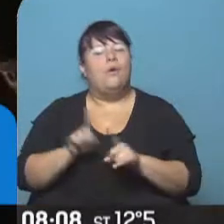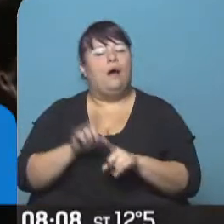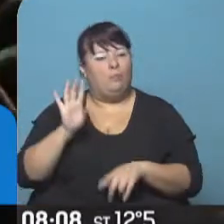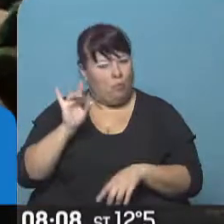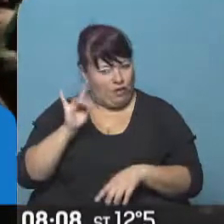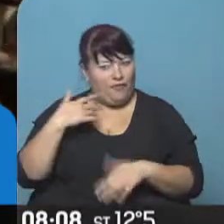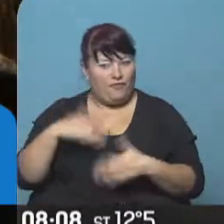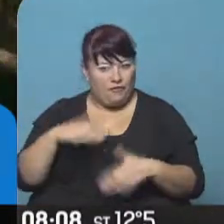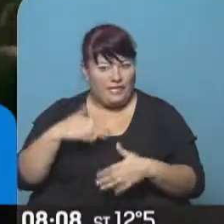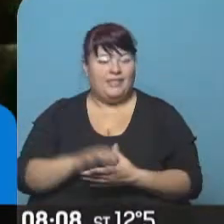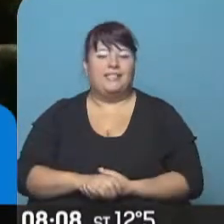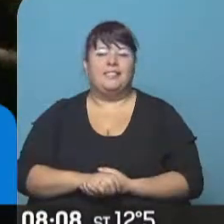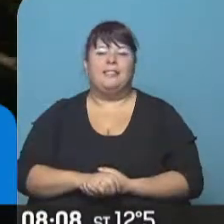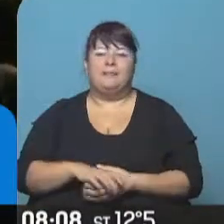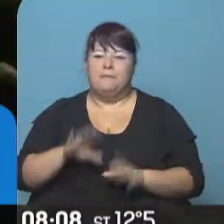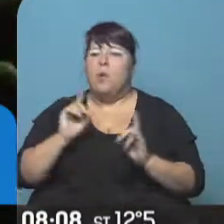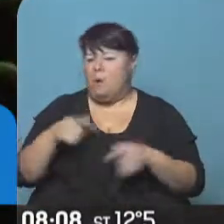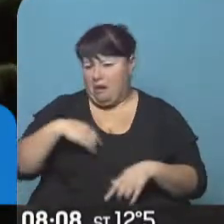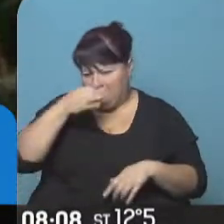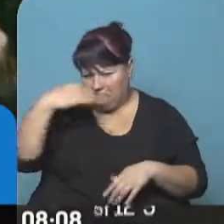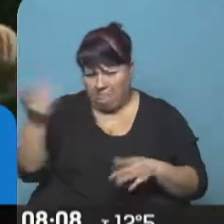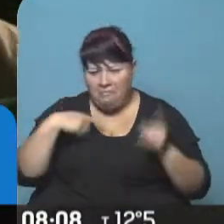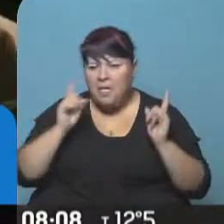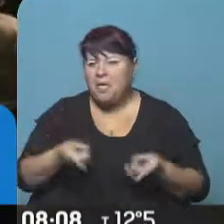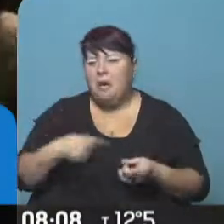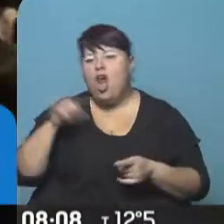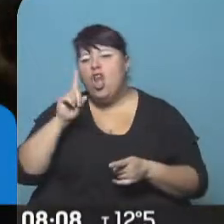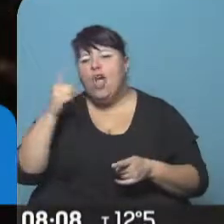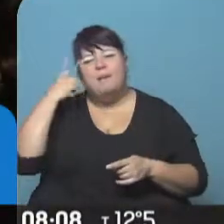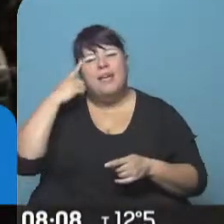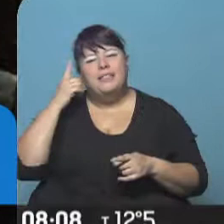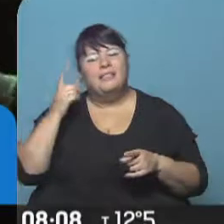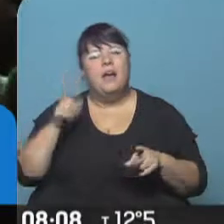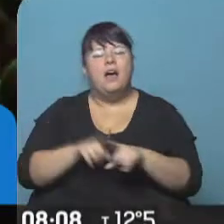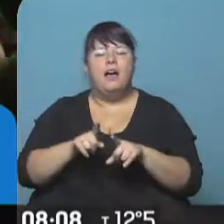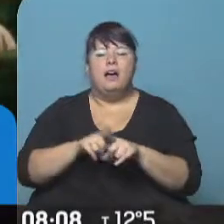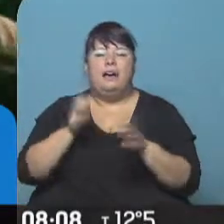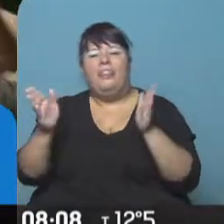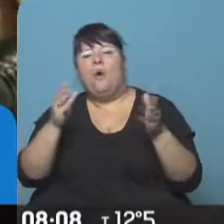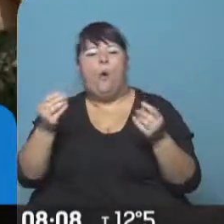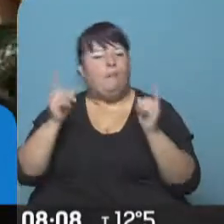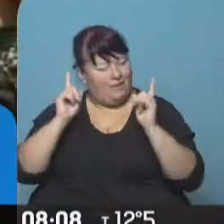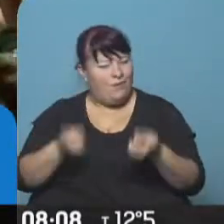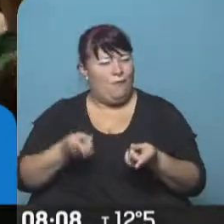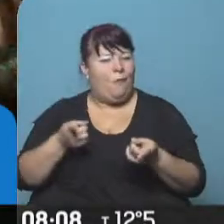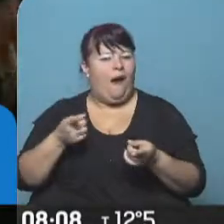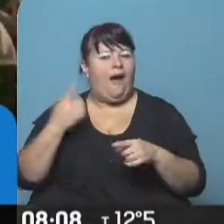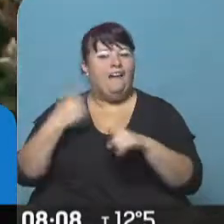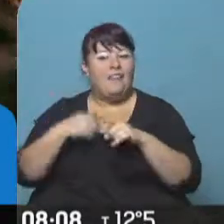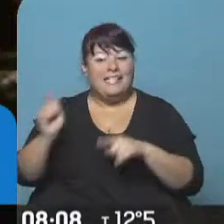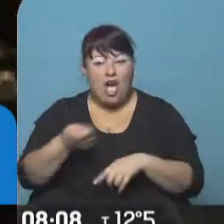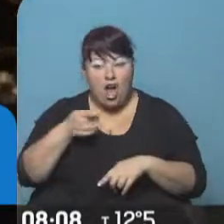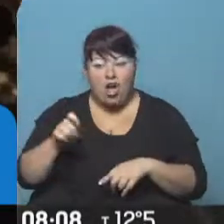costó mucho. Y bueno, nos importaba porque nunca nos pusimos ese parámetro, pero sí, festival de